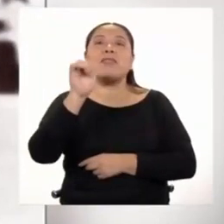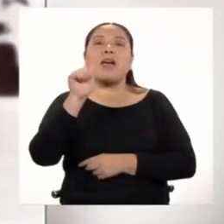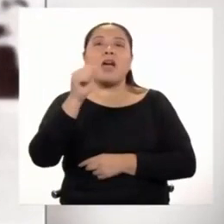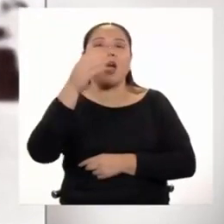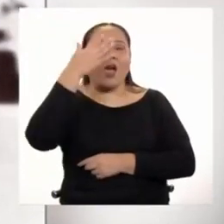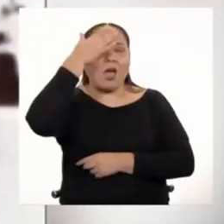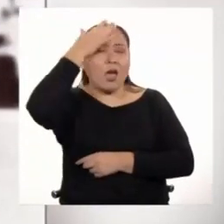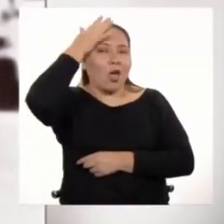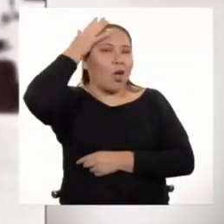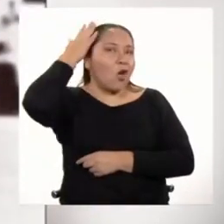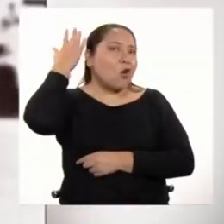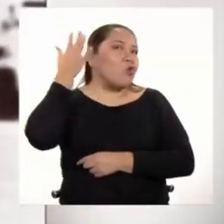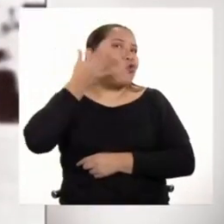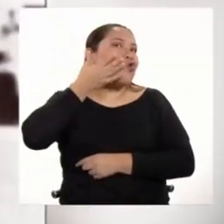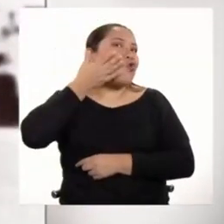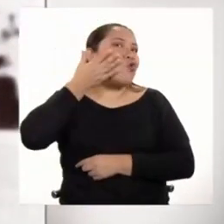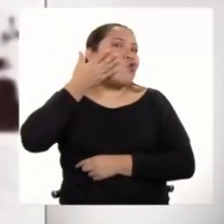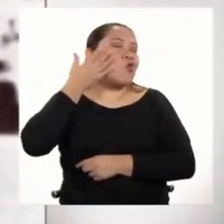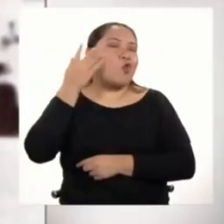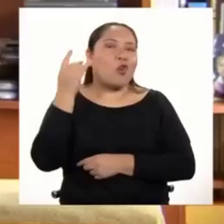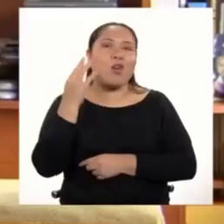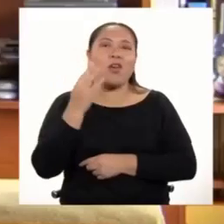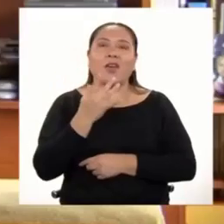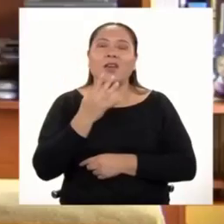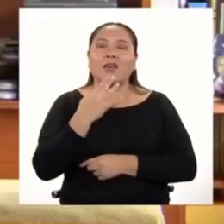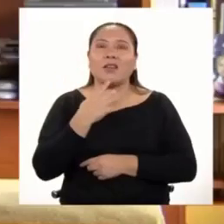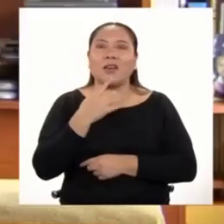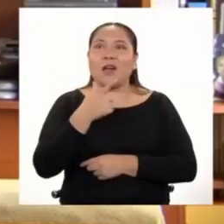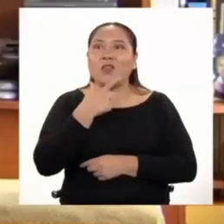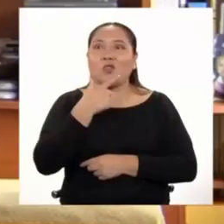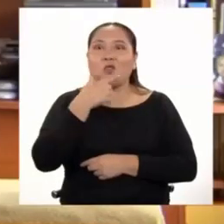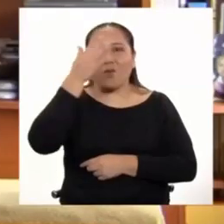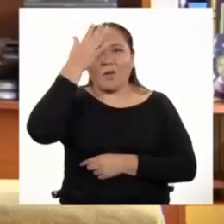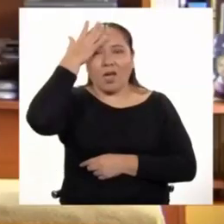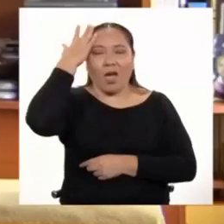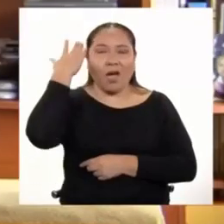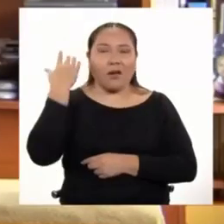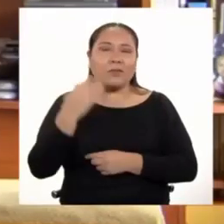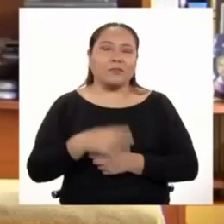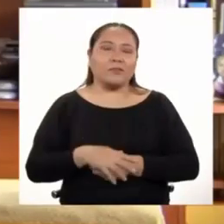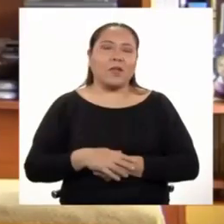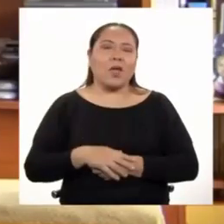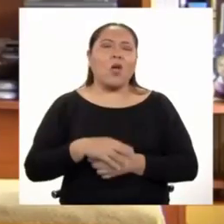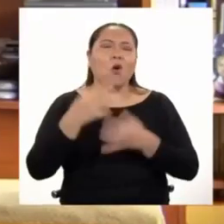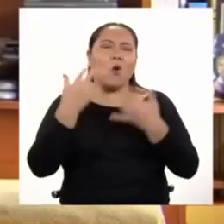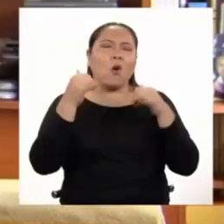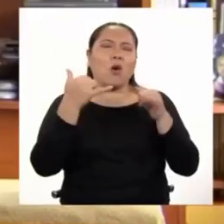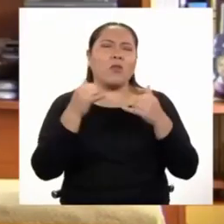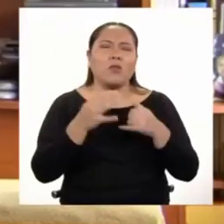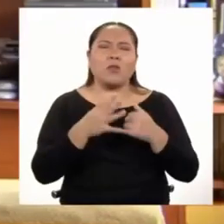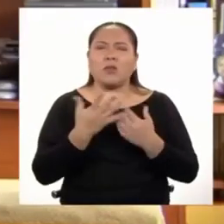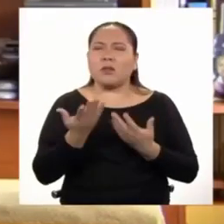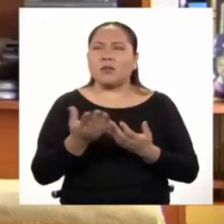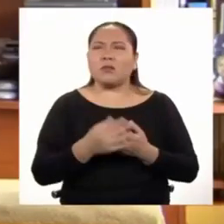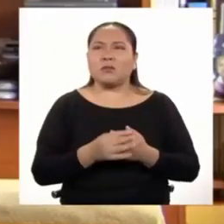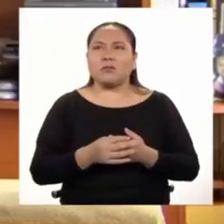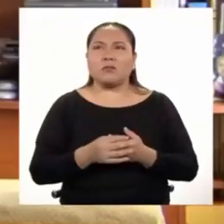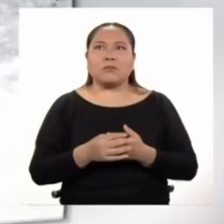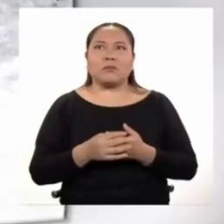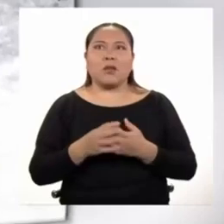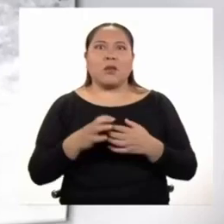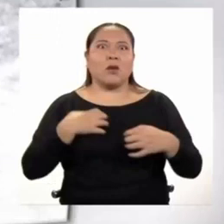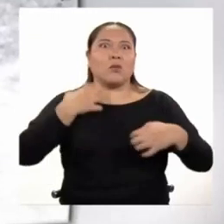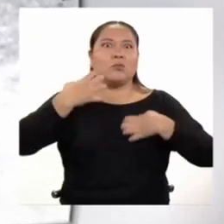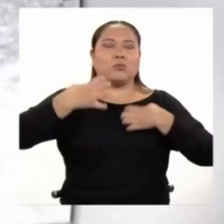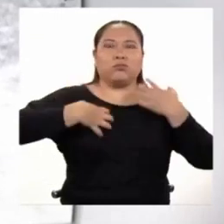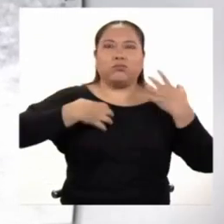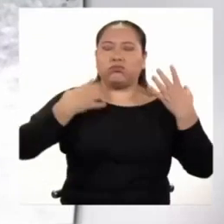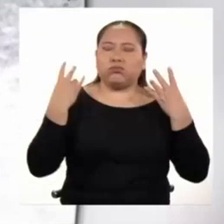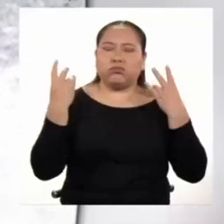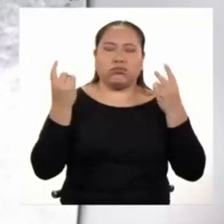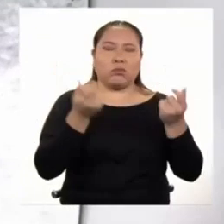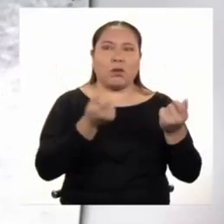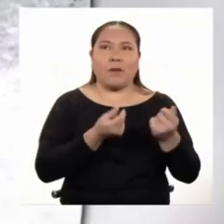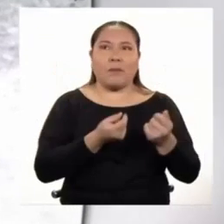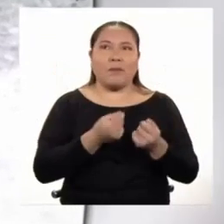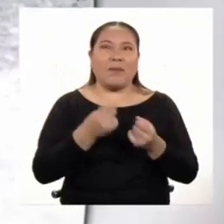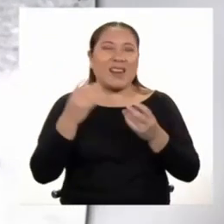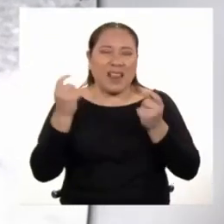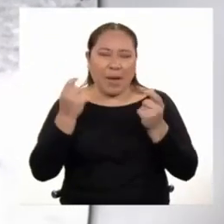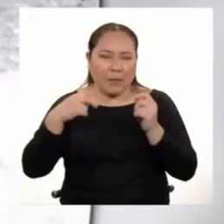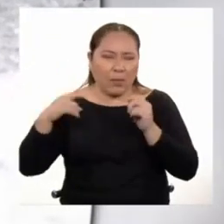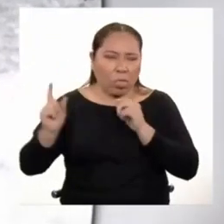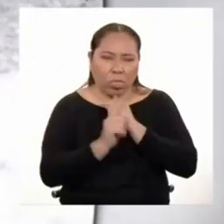Es un jugadorazo de los años 50, un enganche, era muy explosivo, era